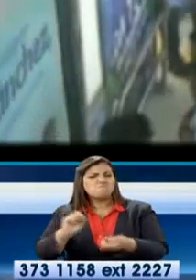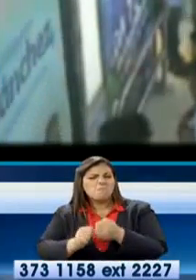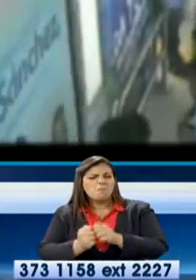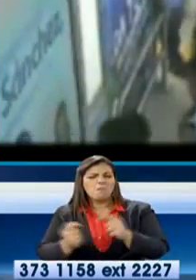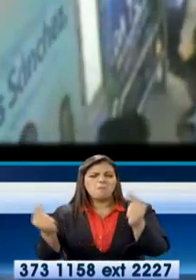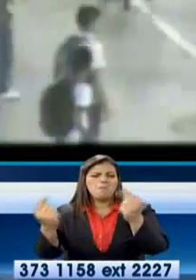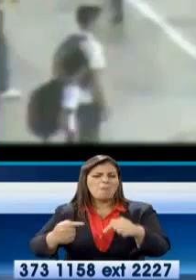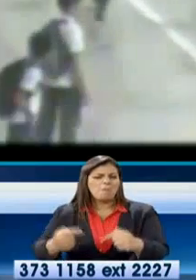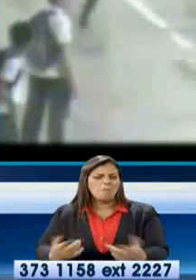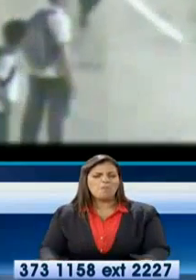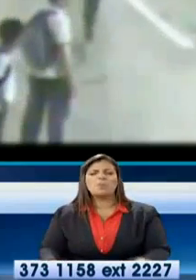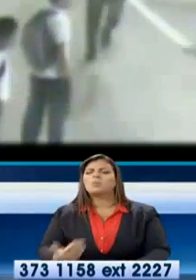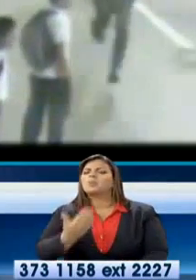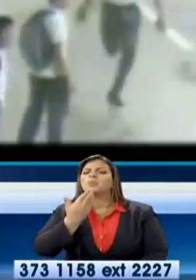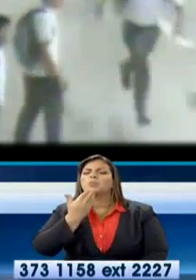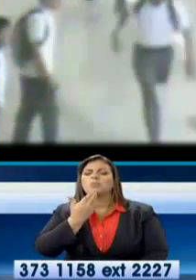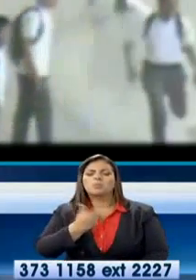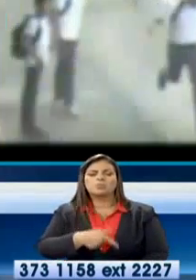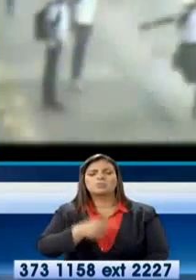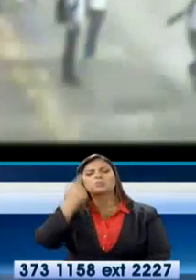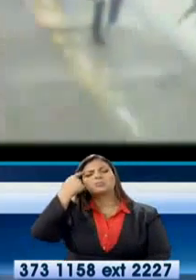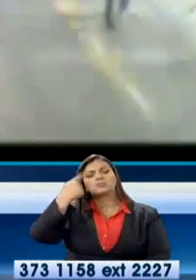tener más educación ellos.